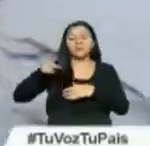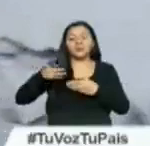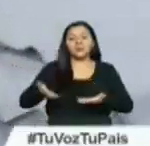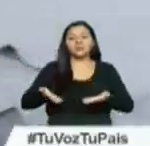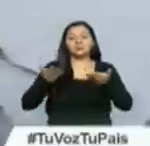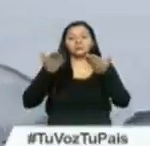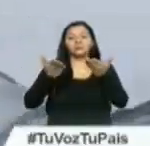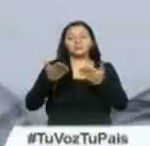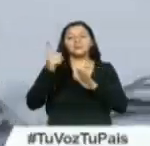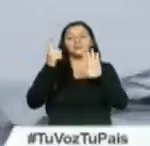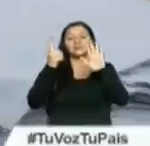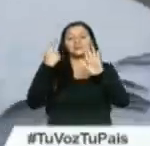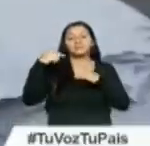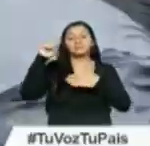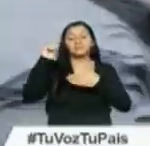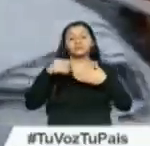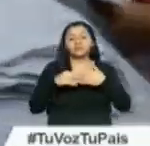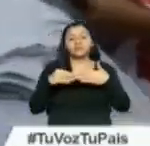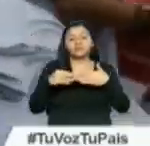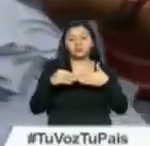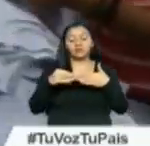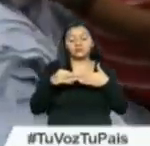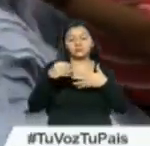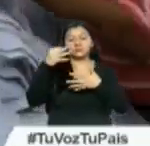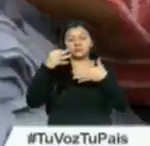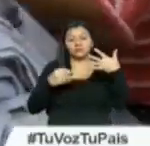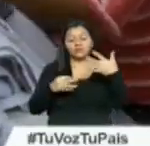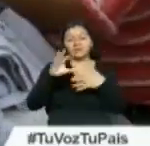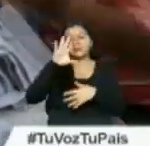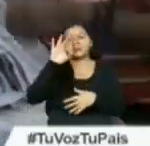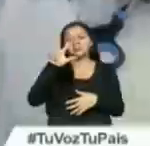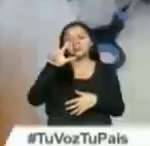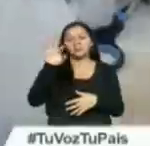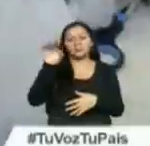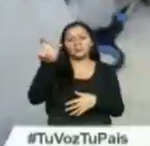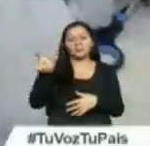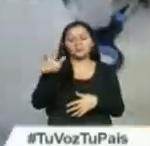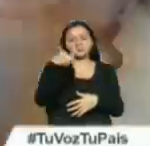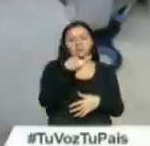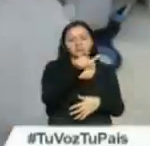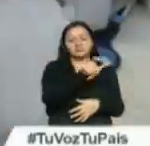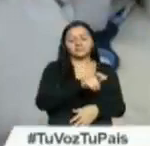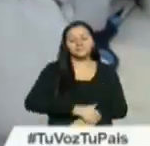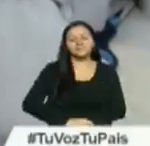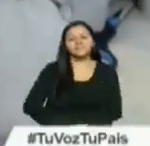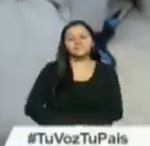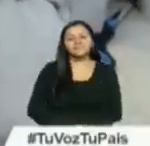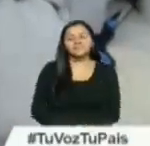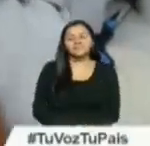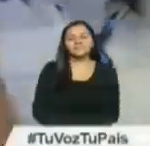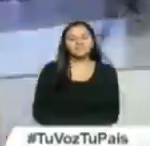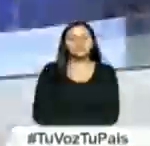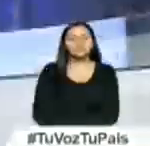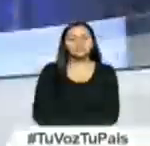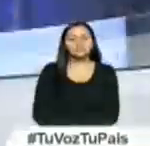entregaron $6 millones a 539 beneficiarios. Carolina Díaz, Noticiero